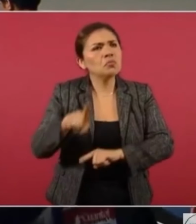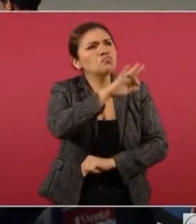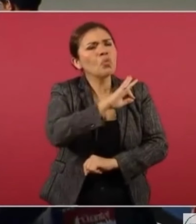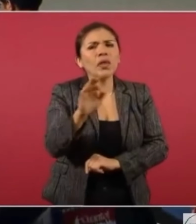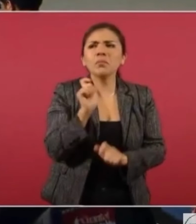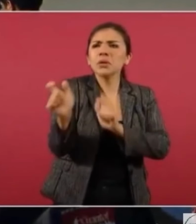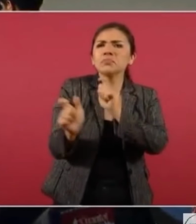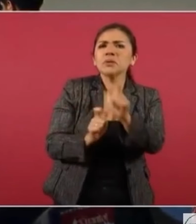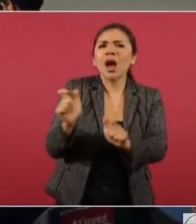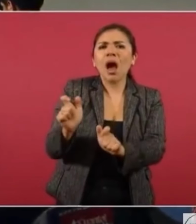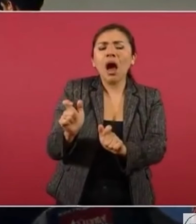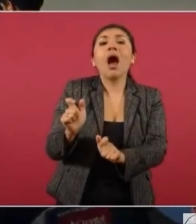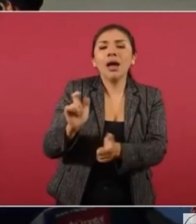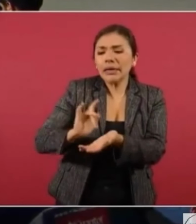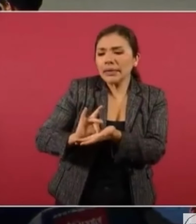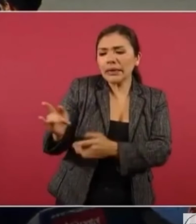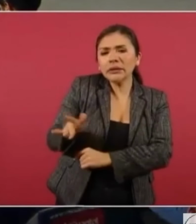a costillas del erario.